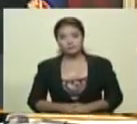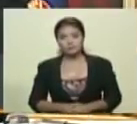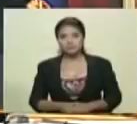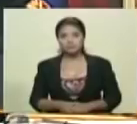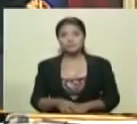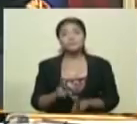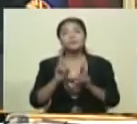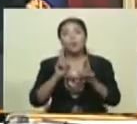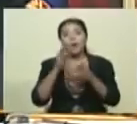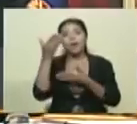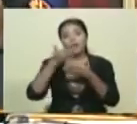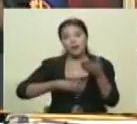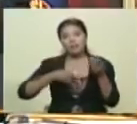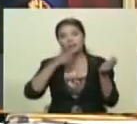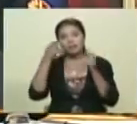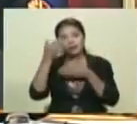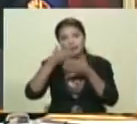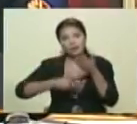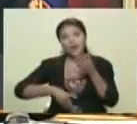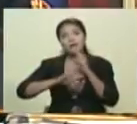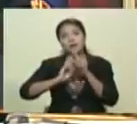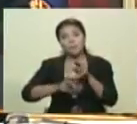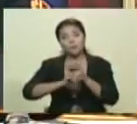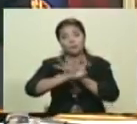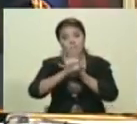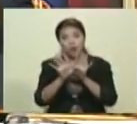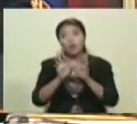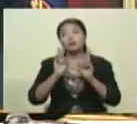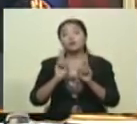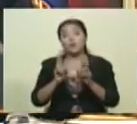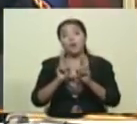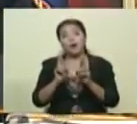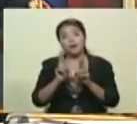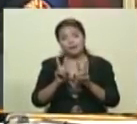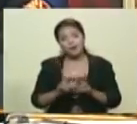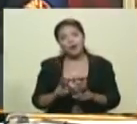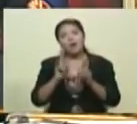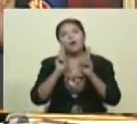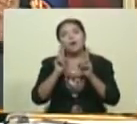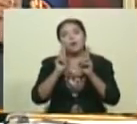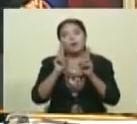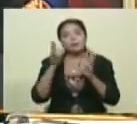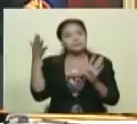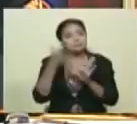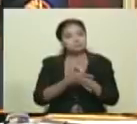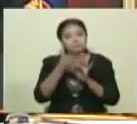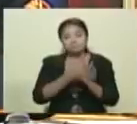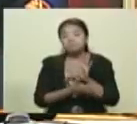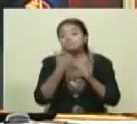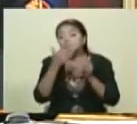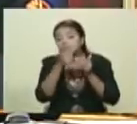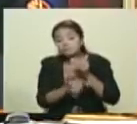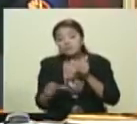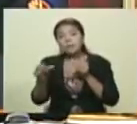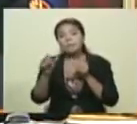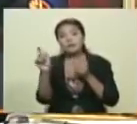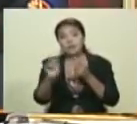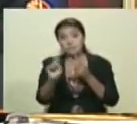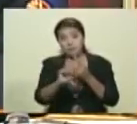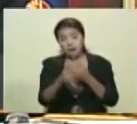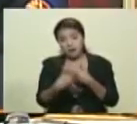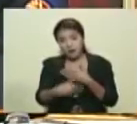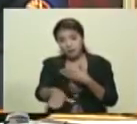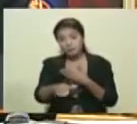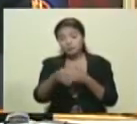Ojalá la lea. Ojalá la responda y ojalá, ojalá, pase lo que pase en las semanas y meses por venir,